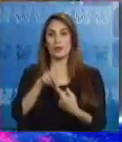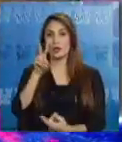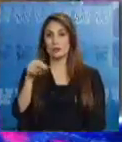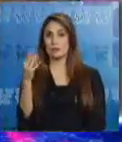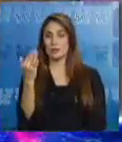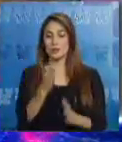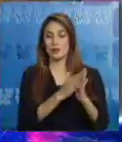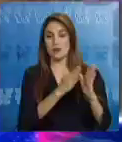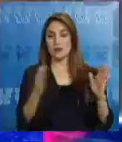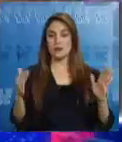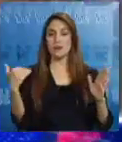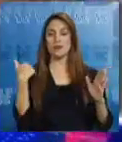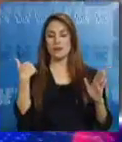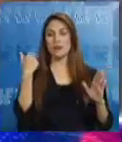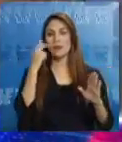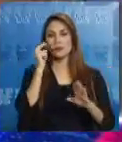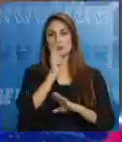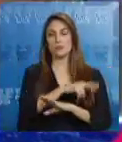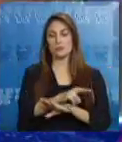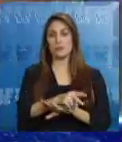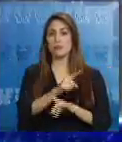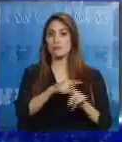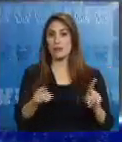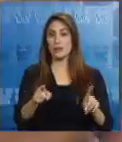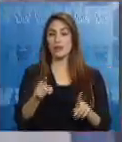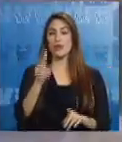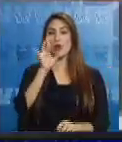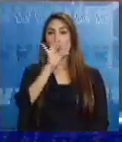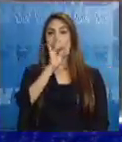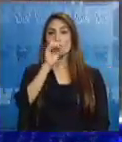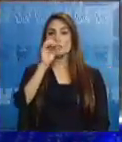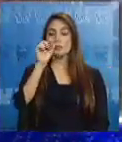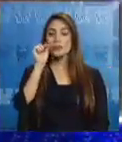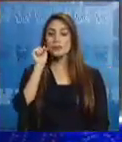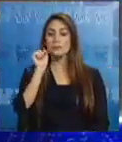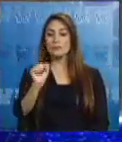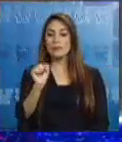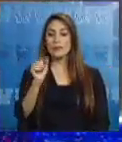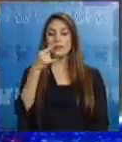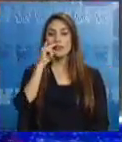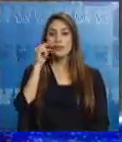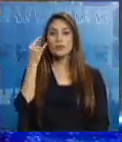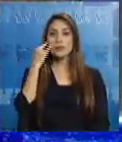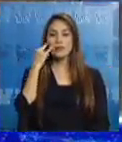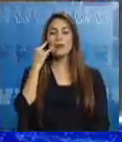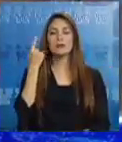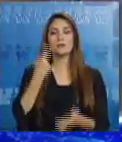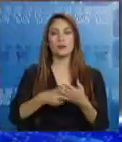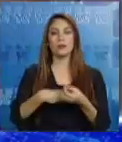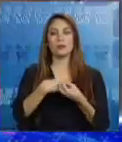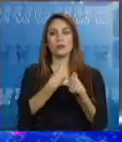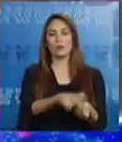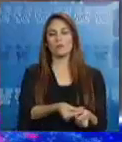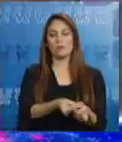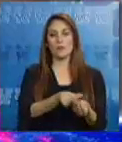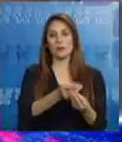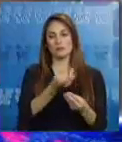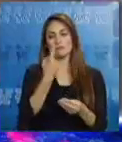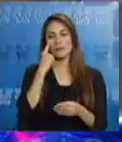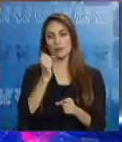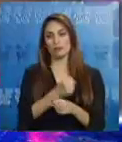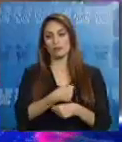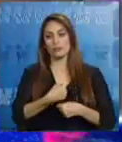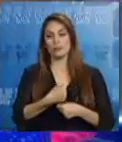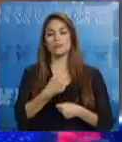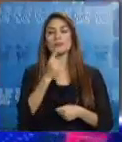años recibieron controles preventivos, mientras que más de 800 mil niñas y niños han recibido micronutrientes y se ha monitoreado su consumo